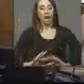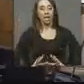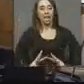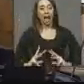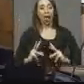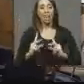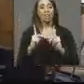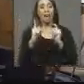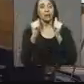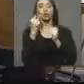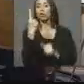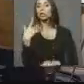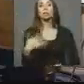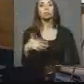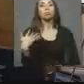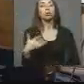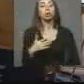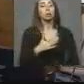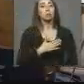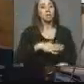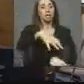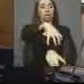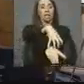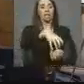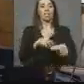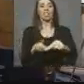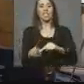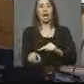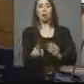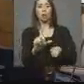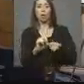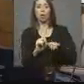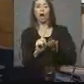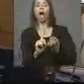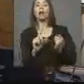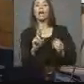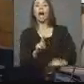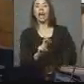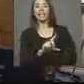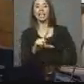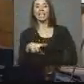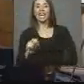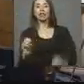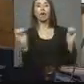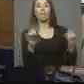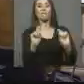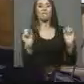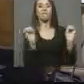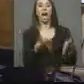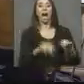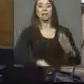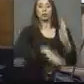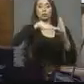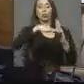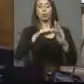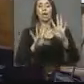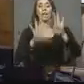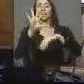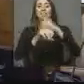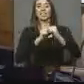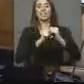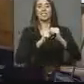fundamental. Pero hoy día en mi región se está inaugurando un relleno que, desde mi punto de vista, parte atrasado 15 años para las